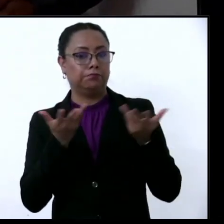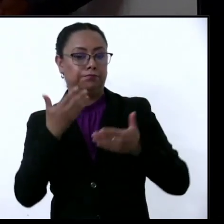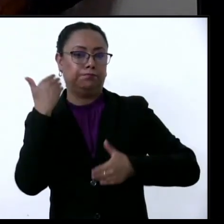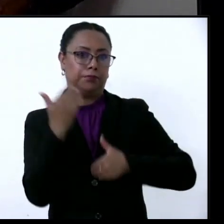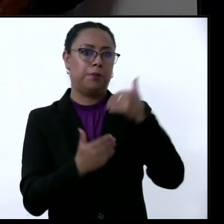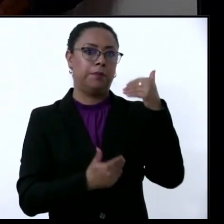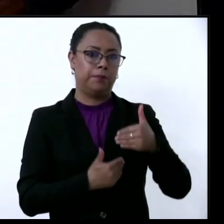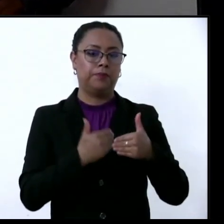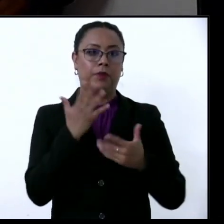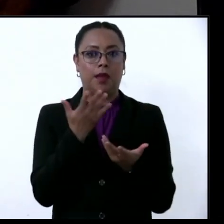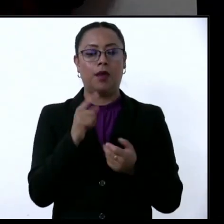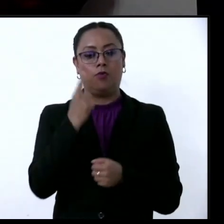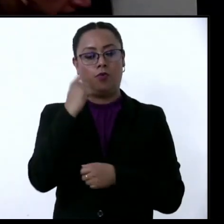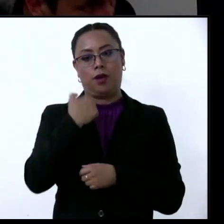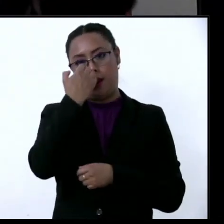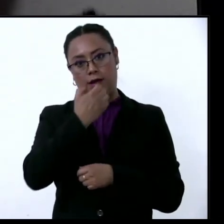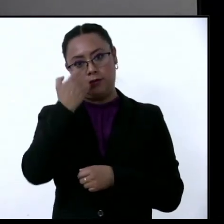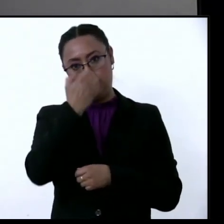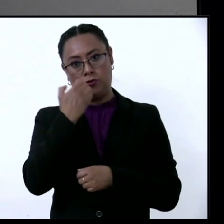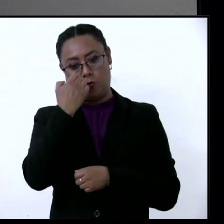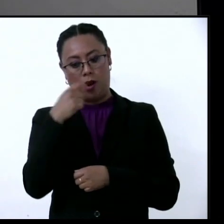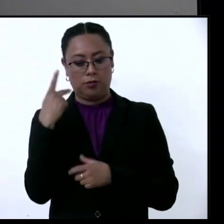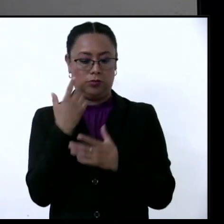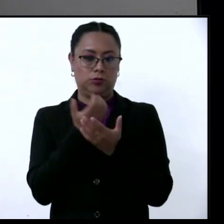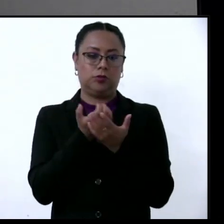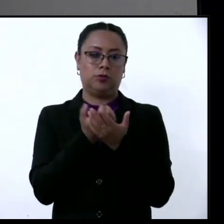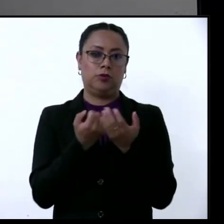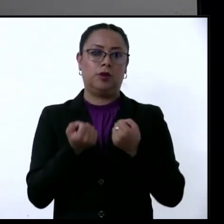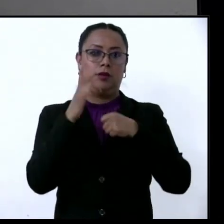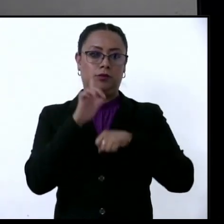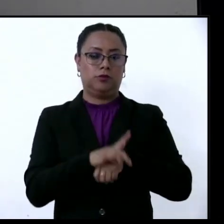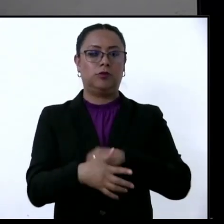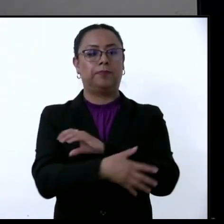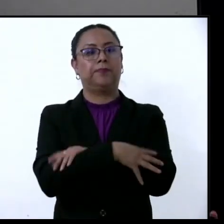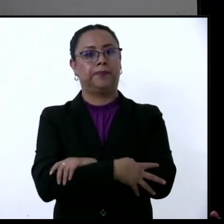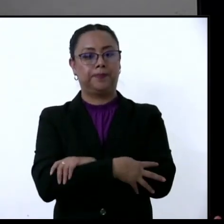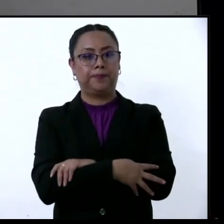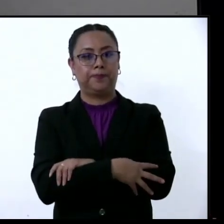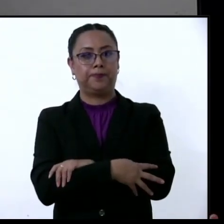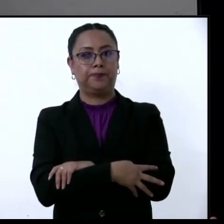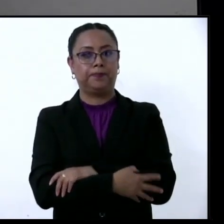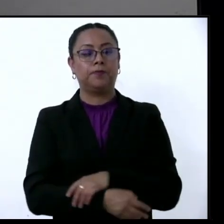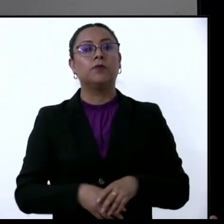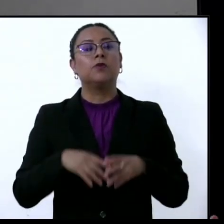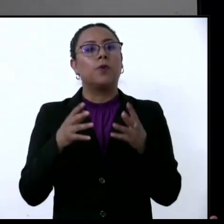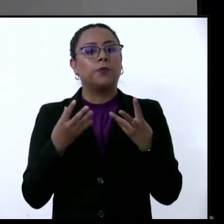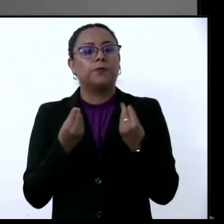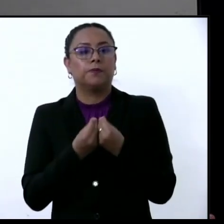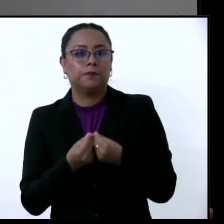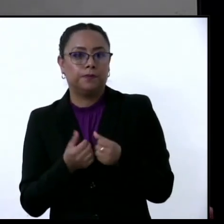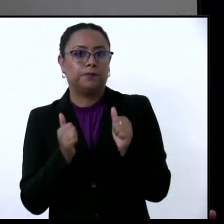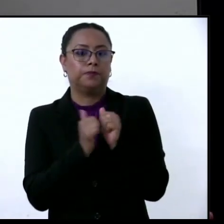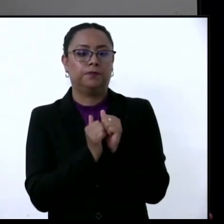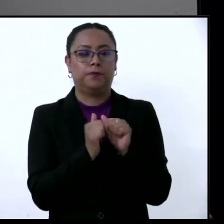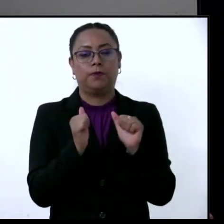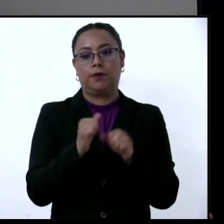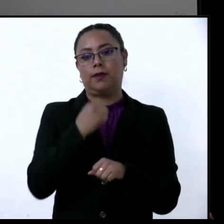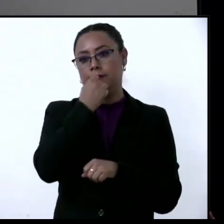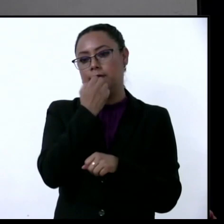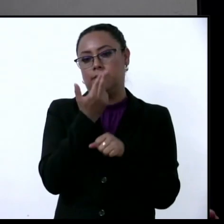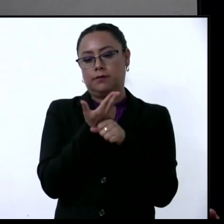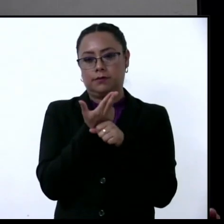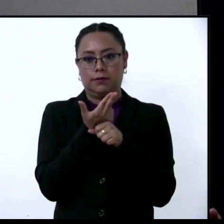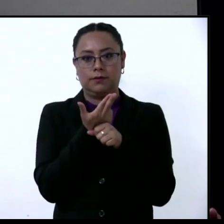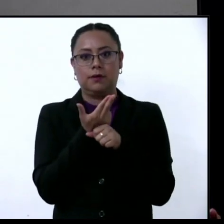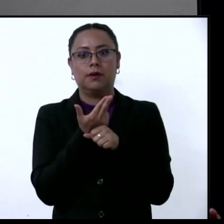creación de una escuela de economía social y solidaria en colaboración con la Secretaría de